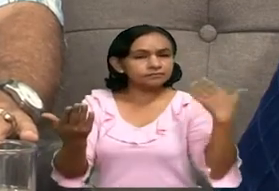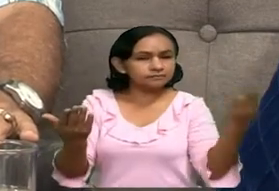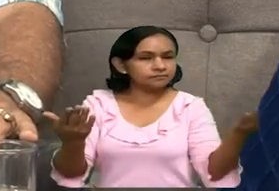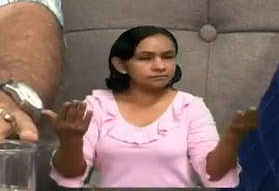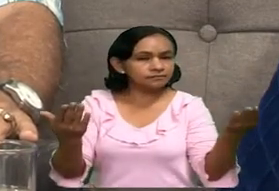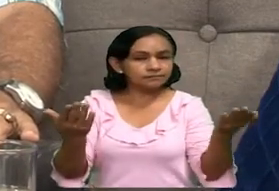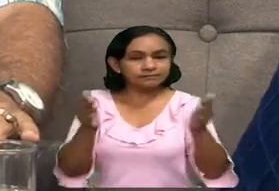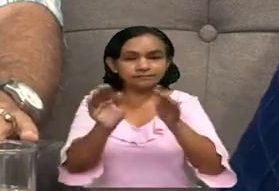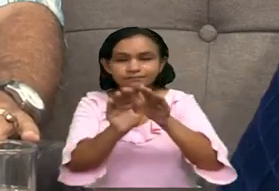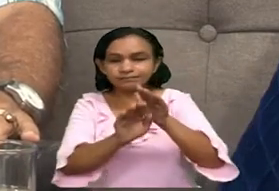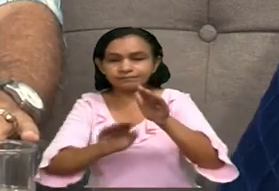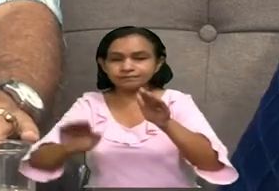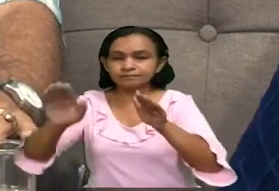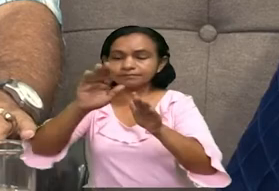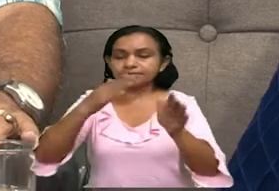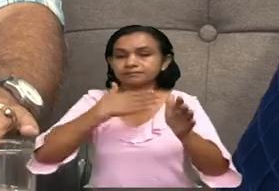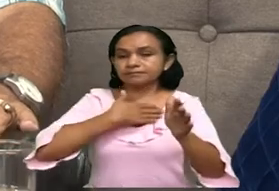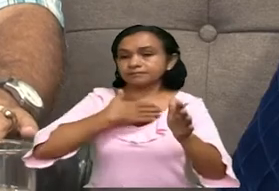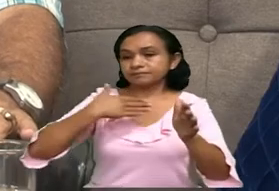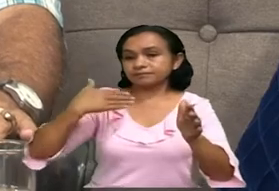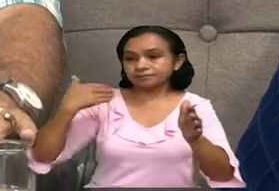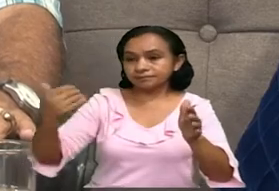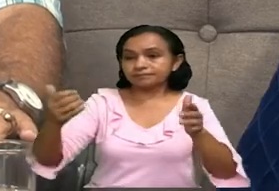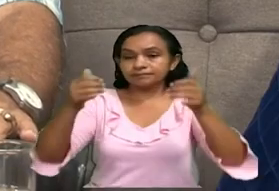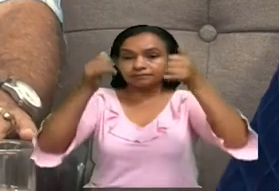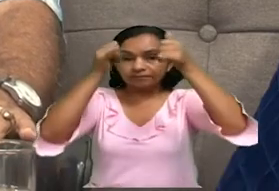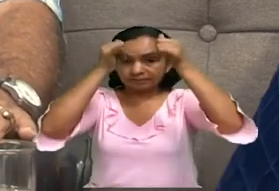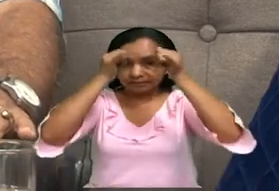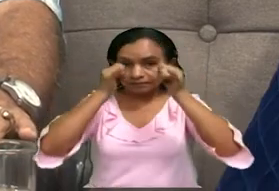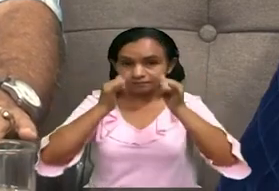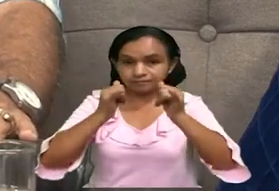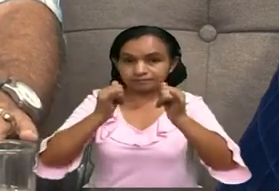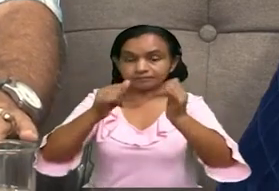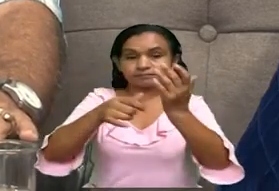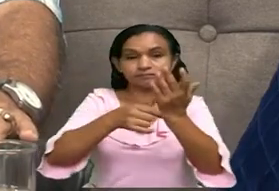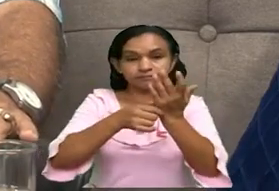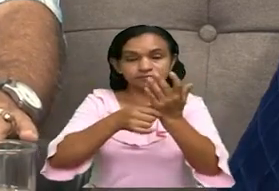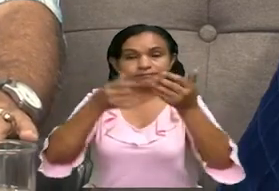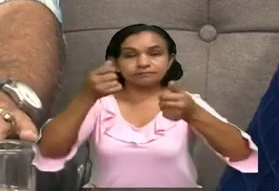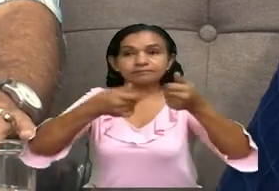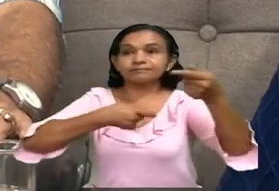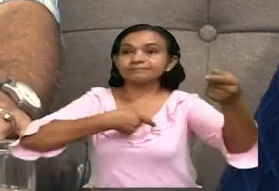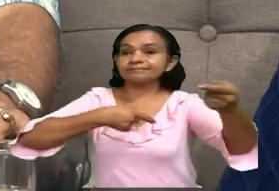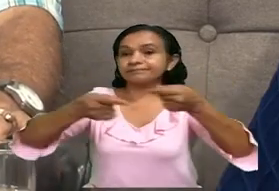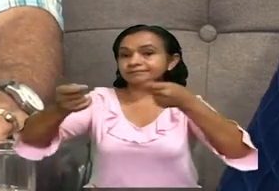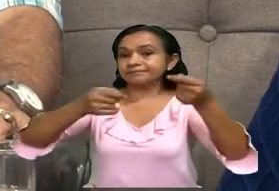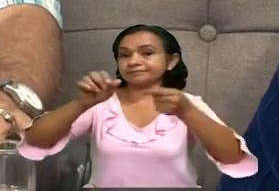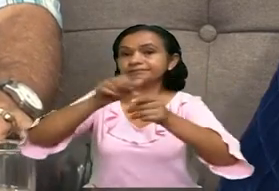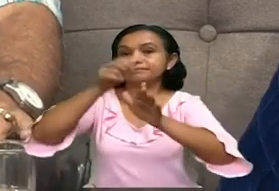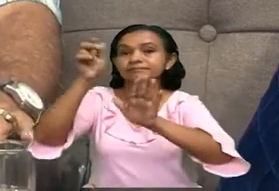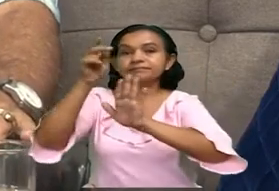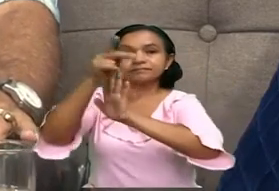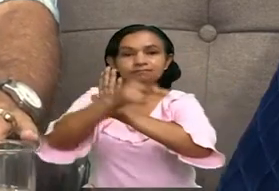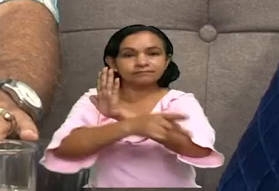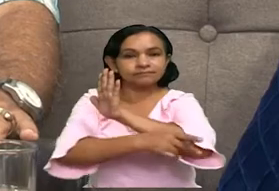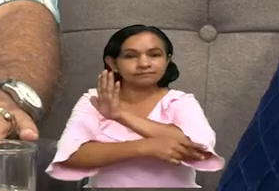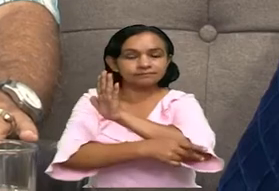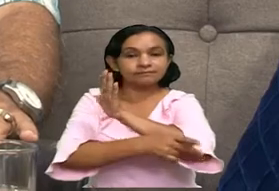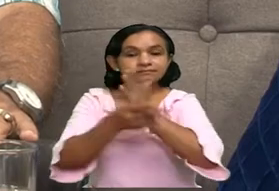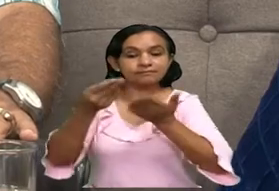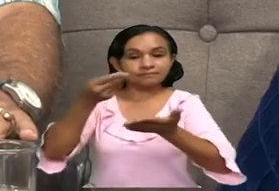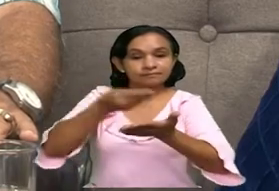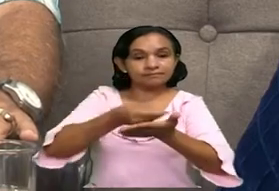incrementar, digamos, mejorar la productividad del sector ganadero e incrementar las exportaciones, y yo le agregaría, y el